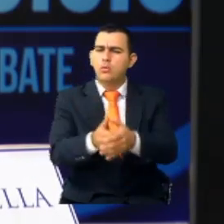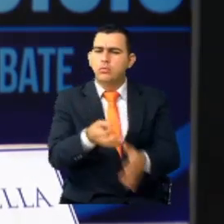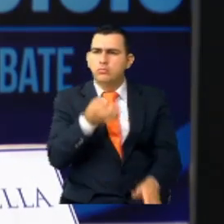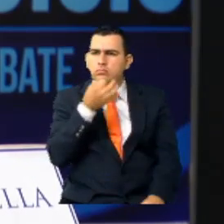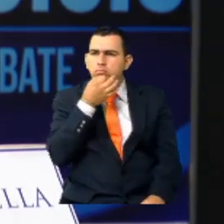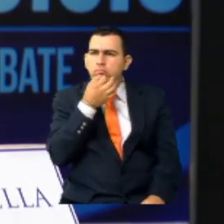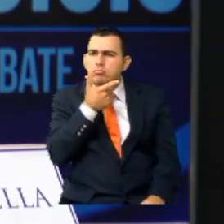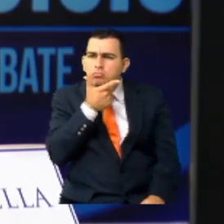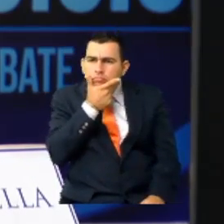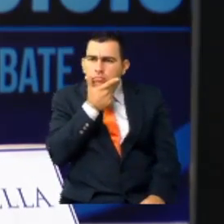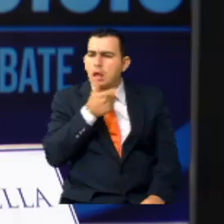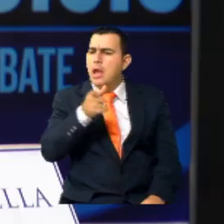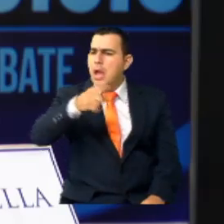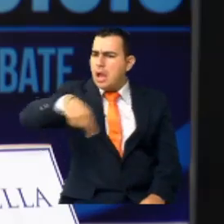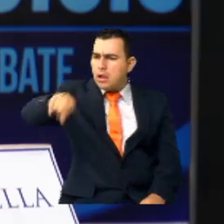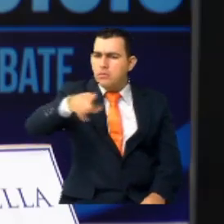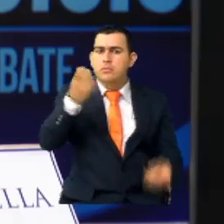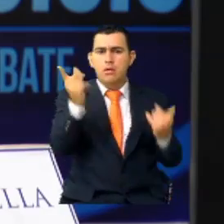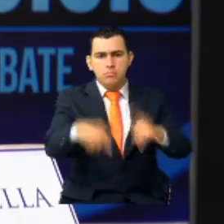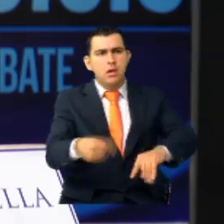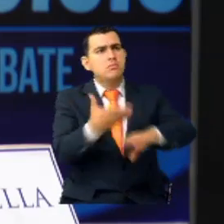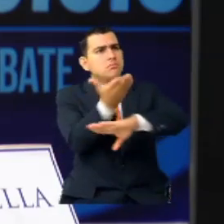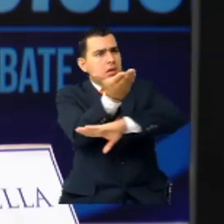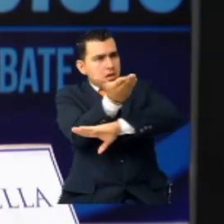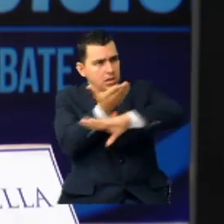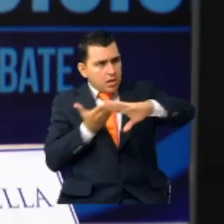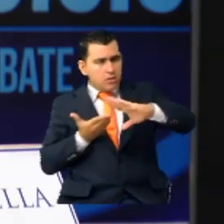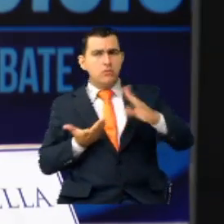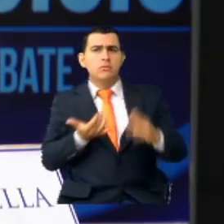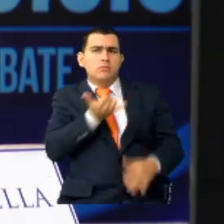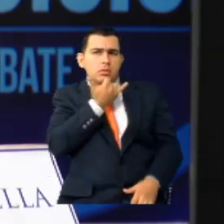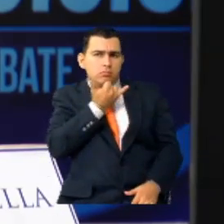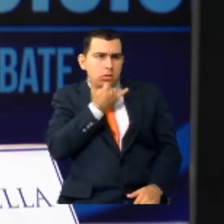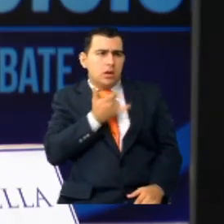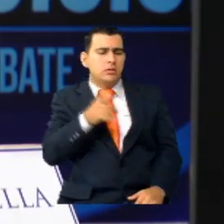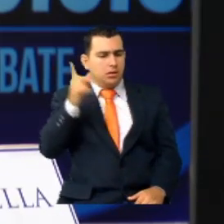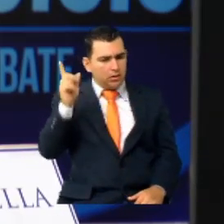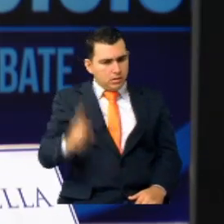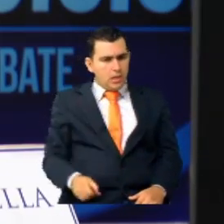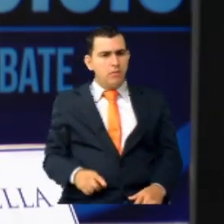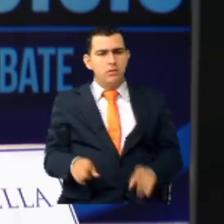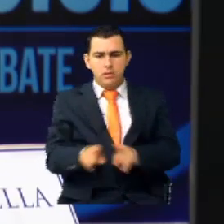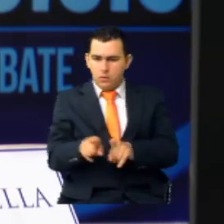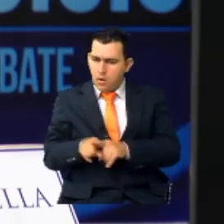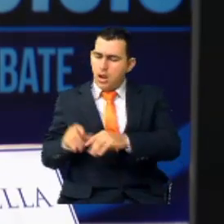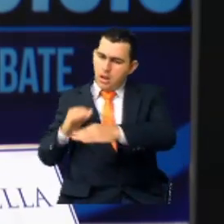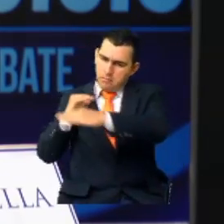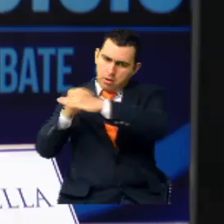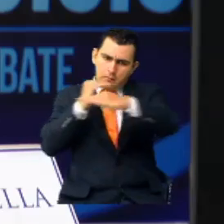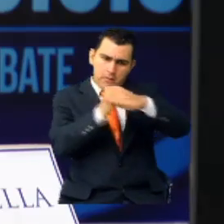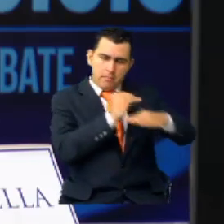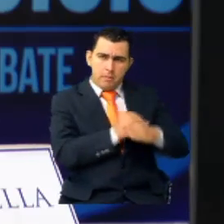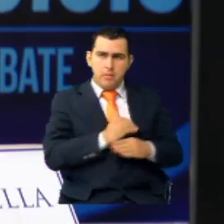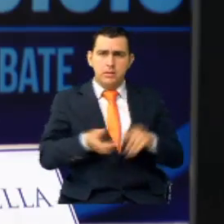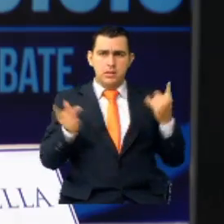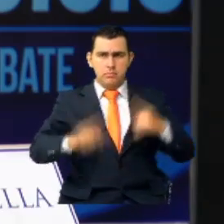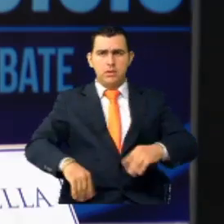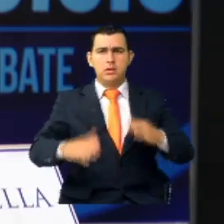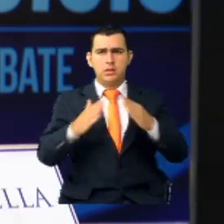que también está pues reclamando sus derechos y que pide con equidad también el derecho a tener casa